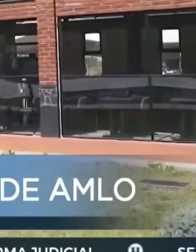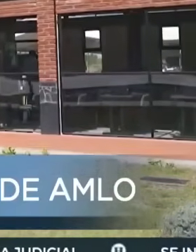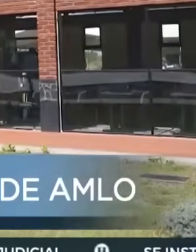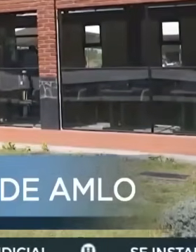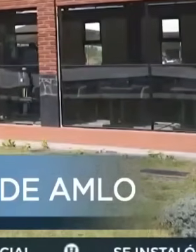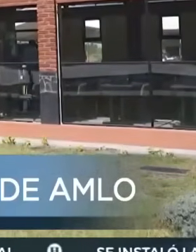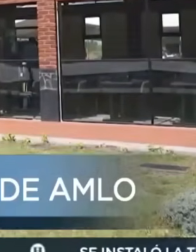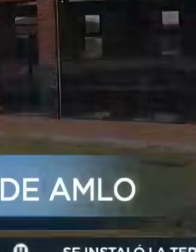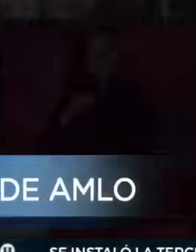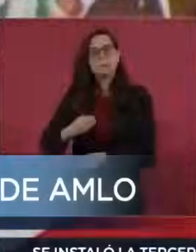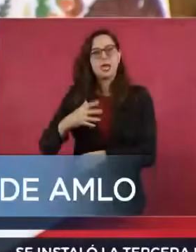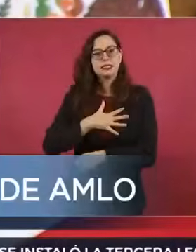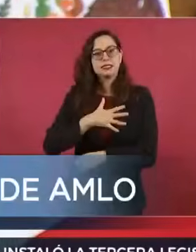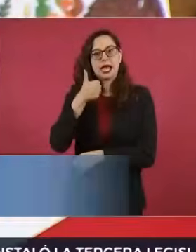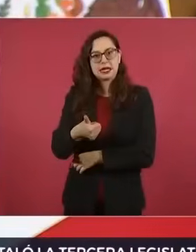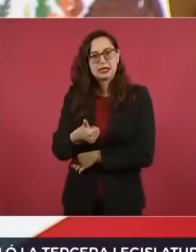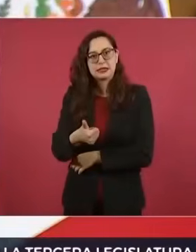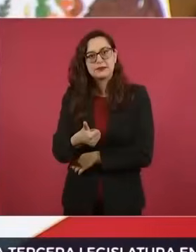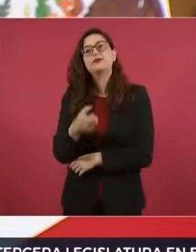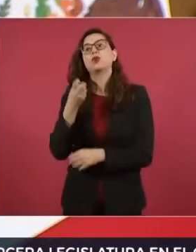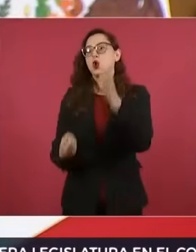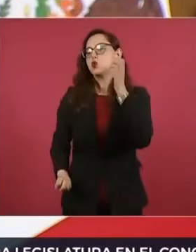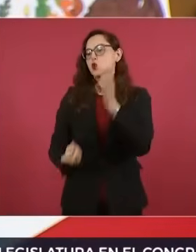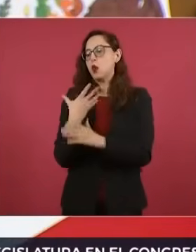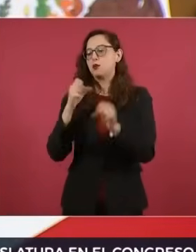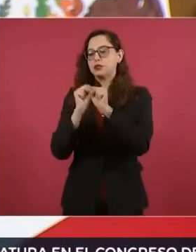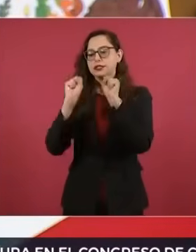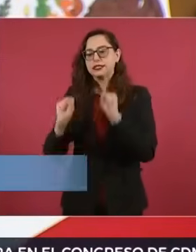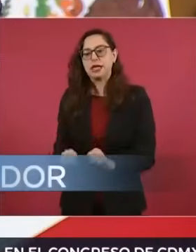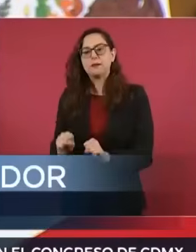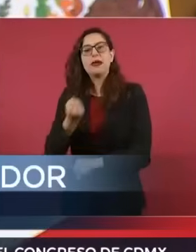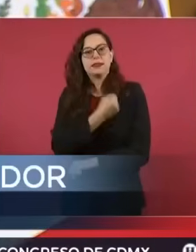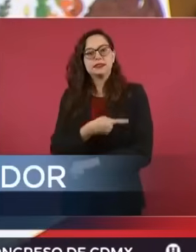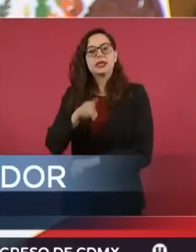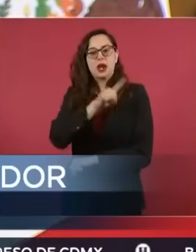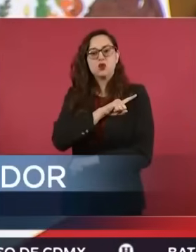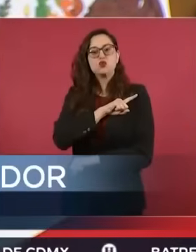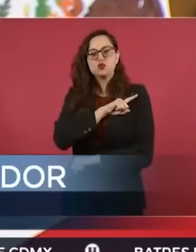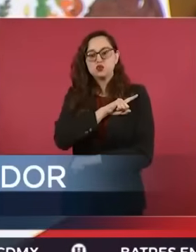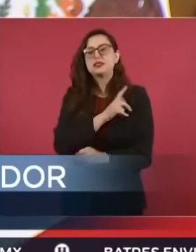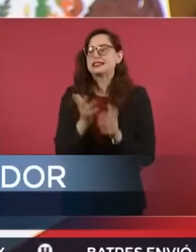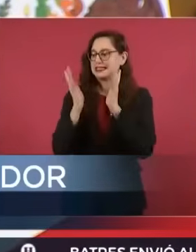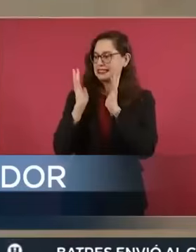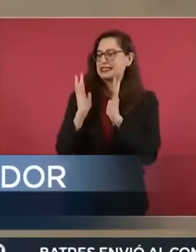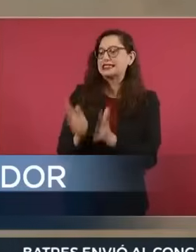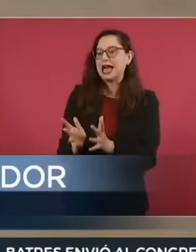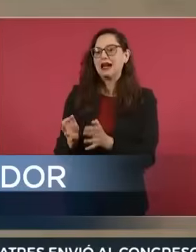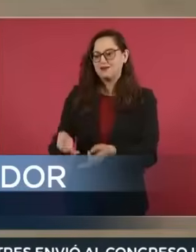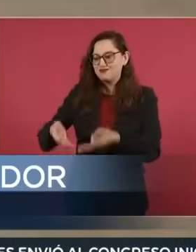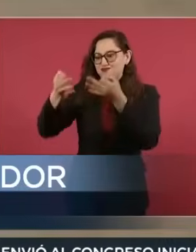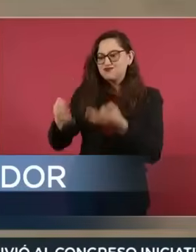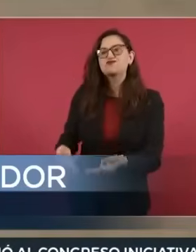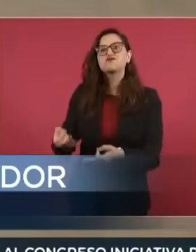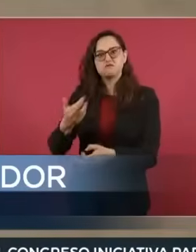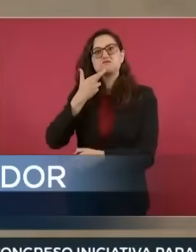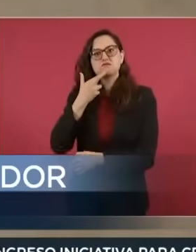salud universal y gratuito. Este sistema de salud pública ya es más eficaz en el